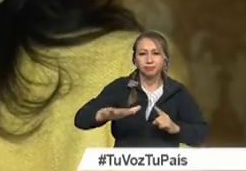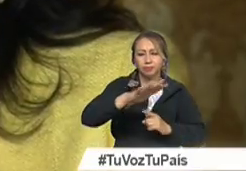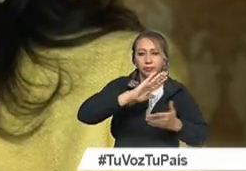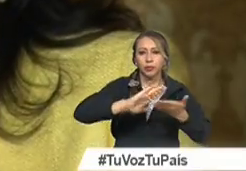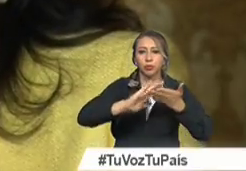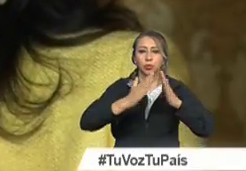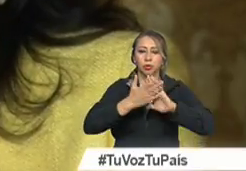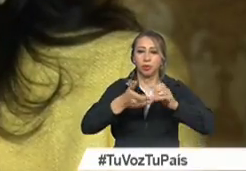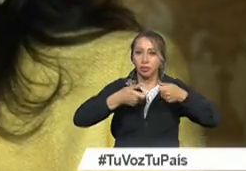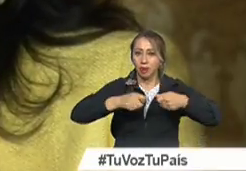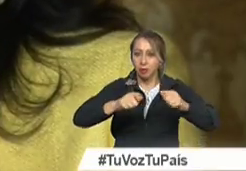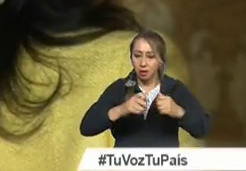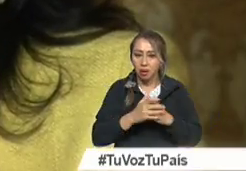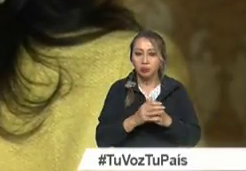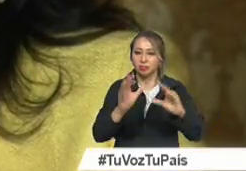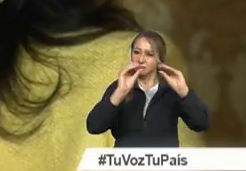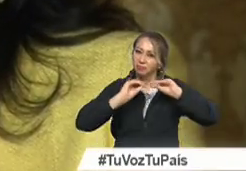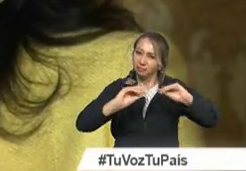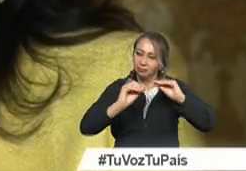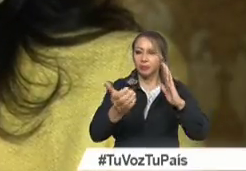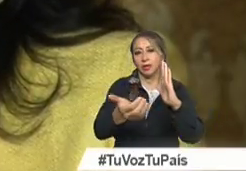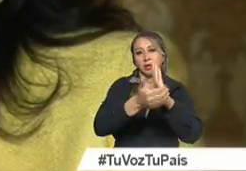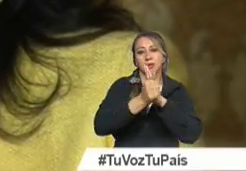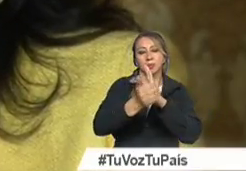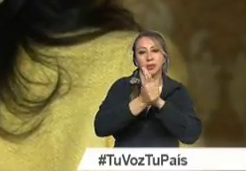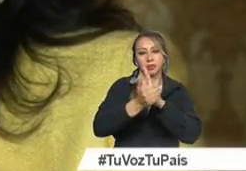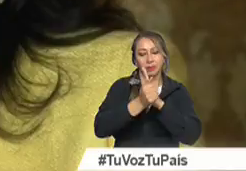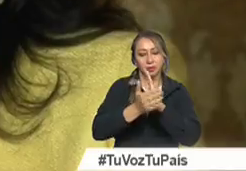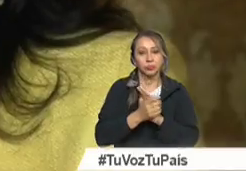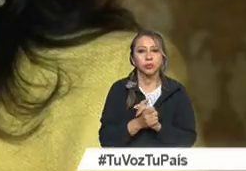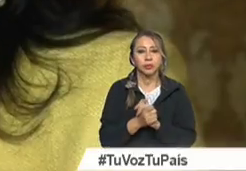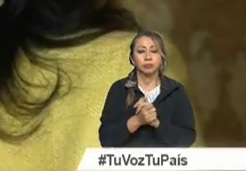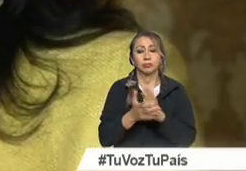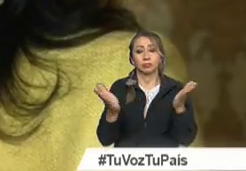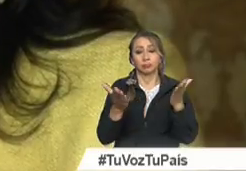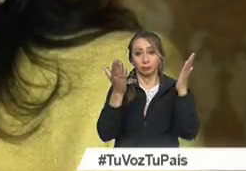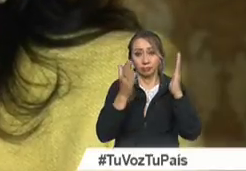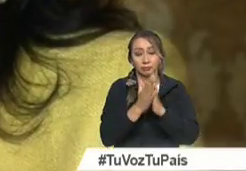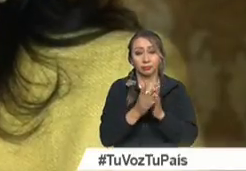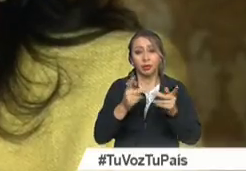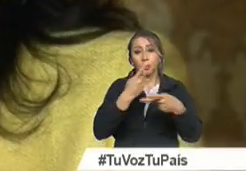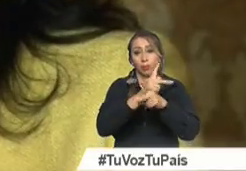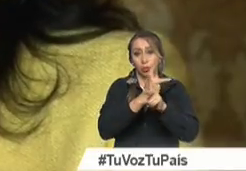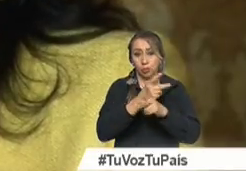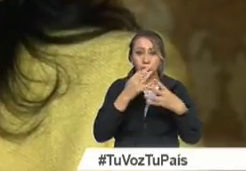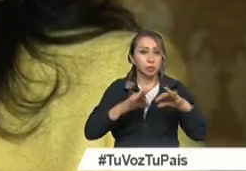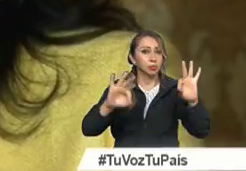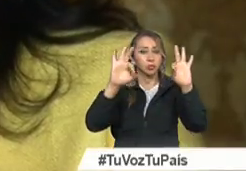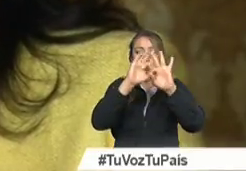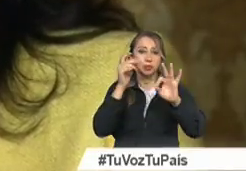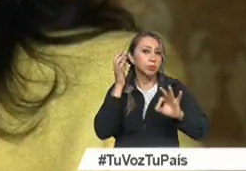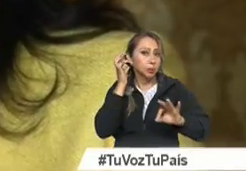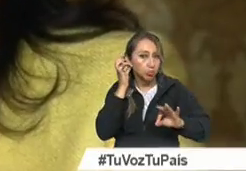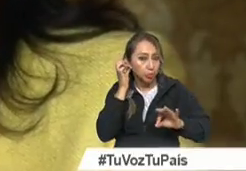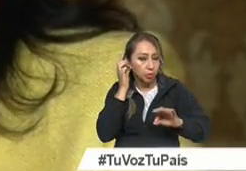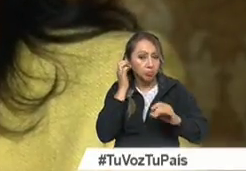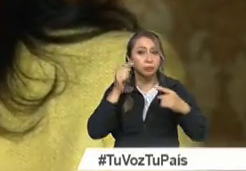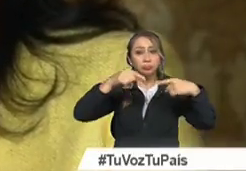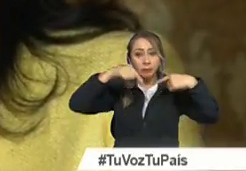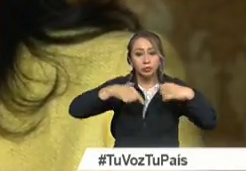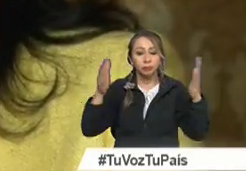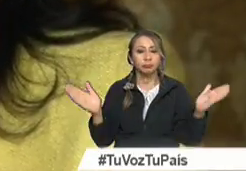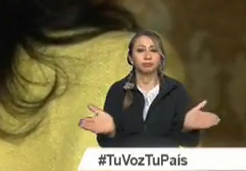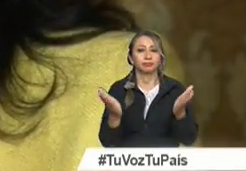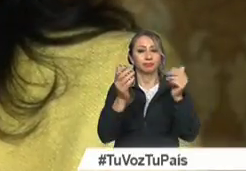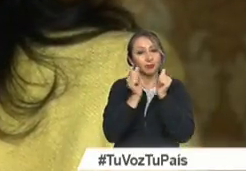hablarles talleres de empoderamiento capacitaciones la potencialidad productiva de una mujer es importantísima y eso es lo que tenemos que